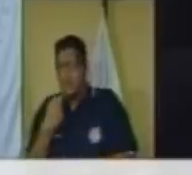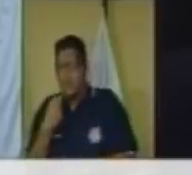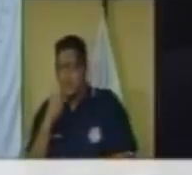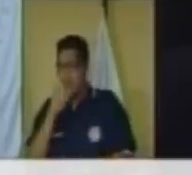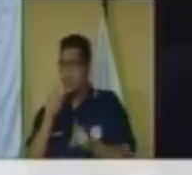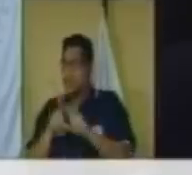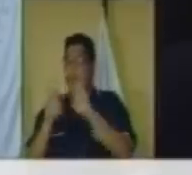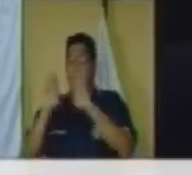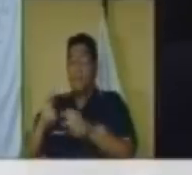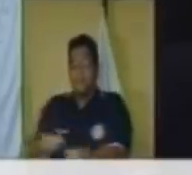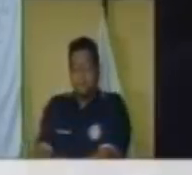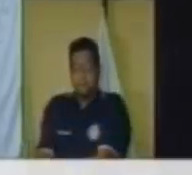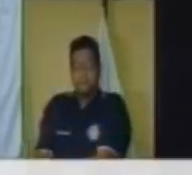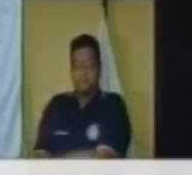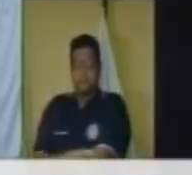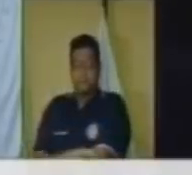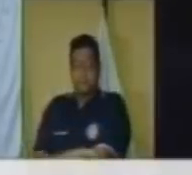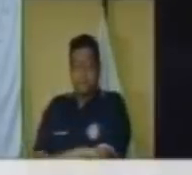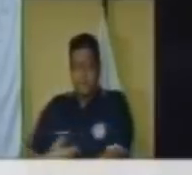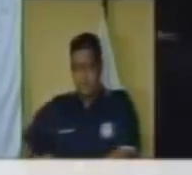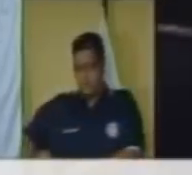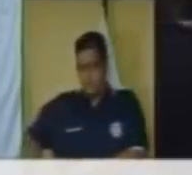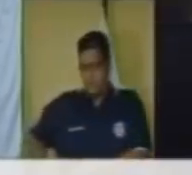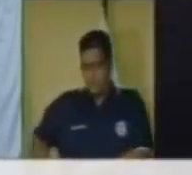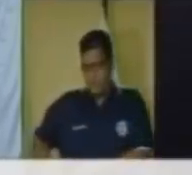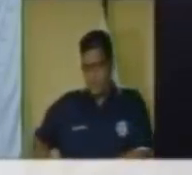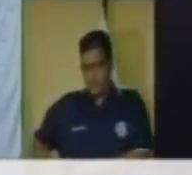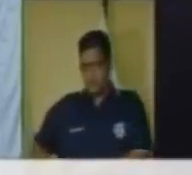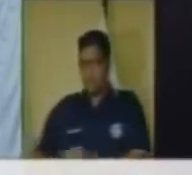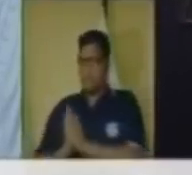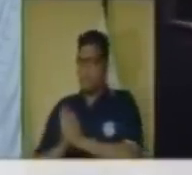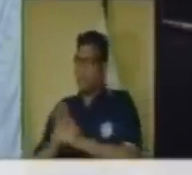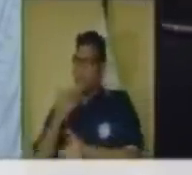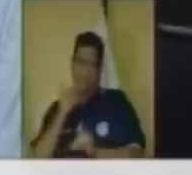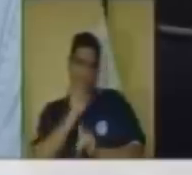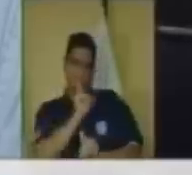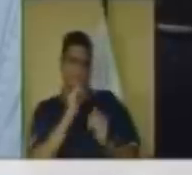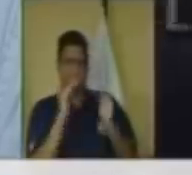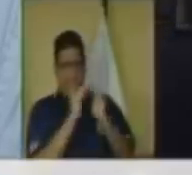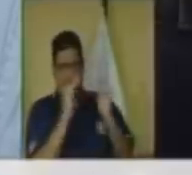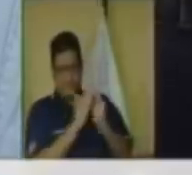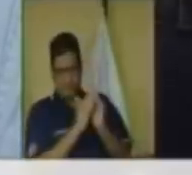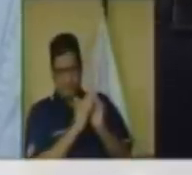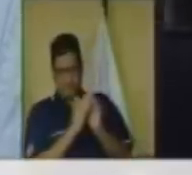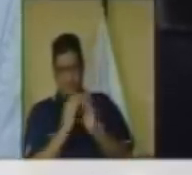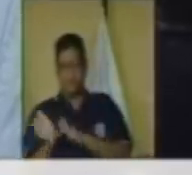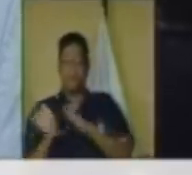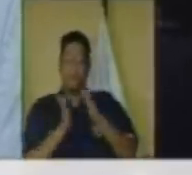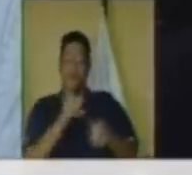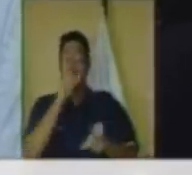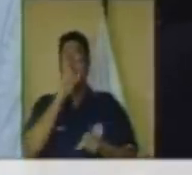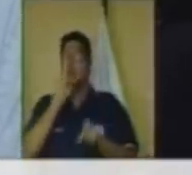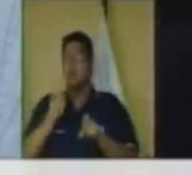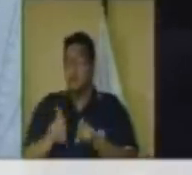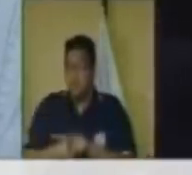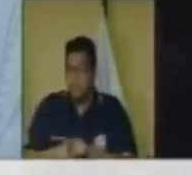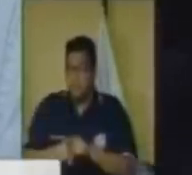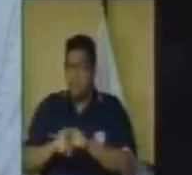diabetes y se inyecten insulina. Así también se exhorta a los